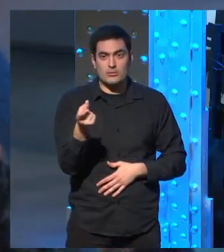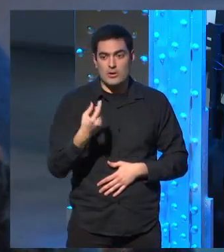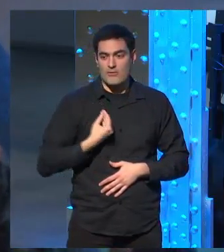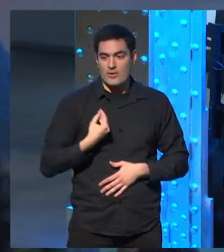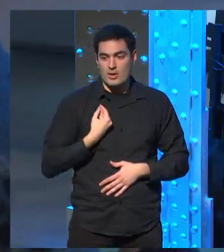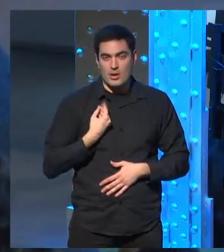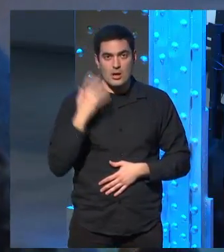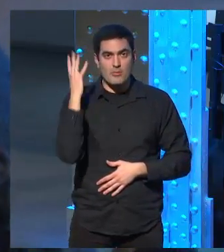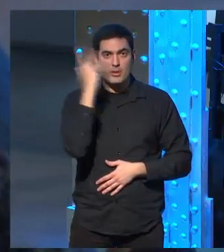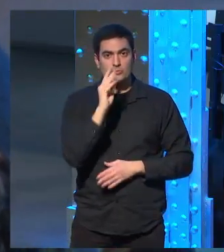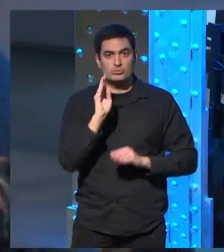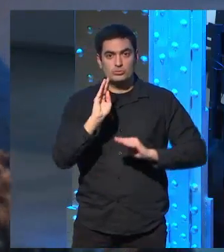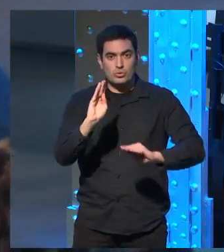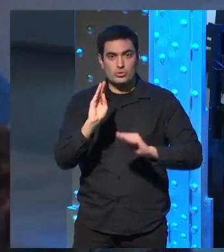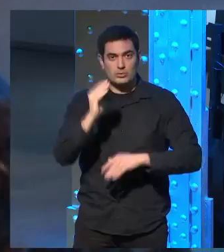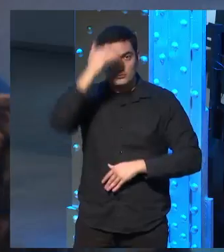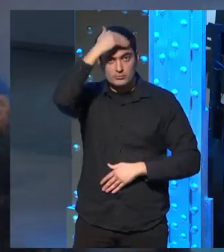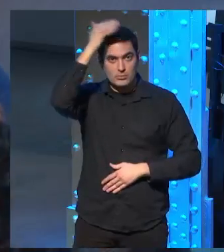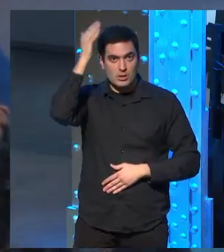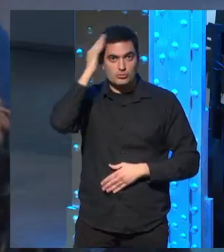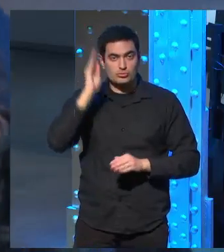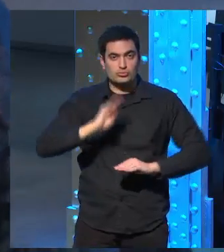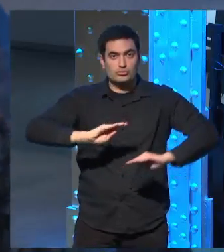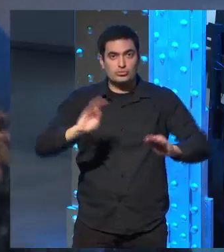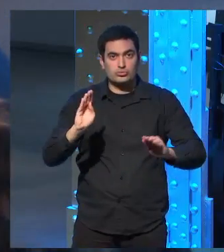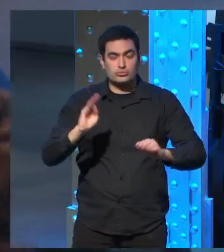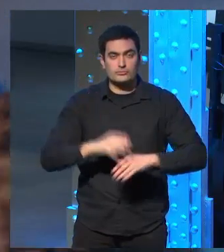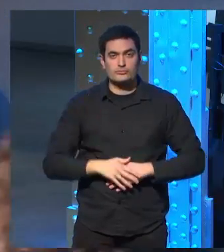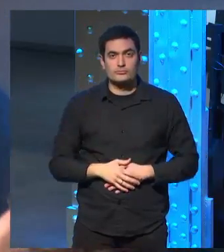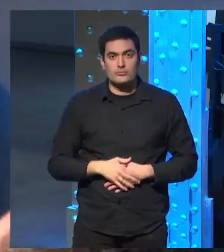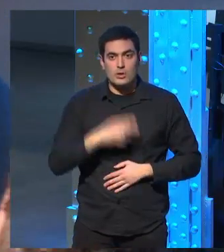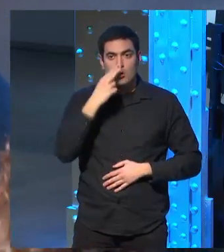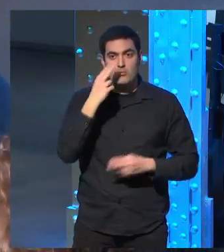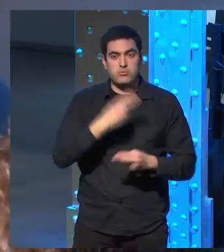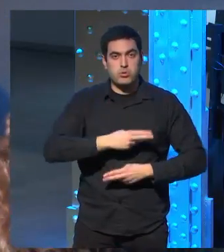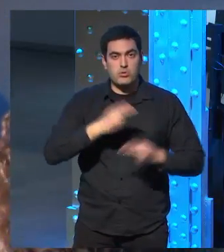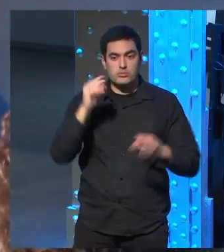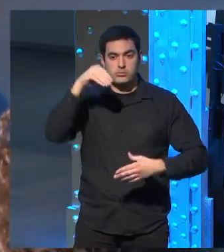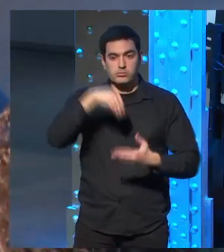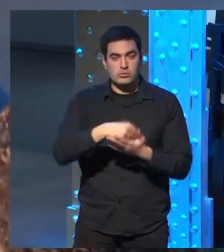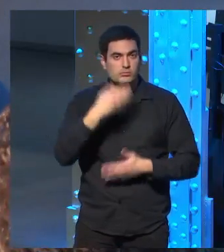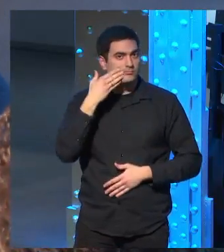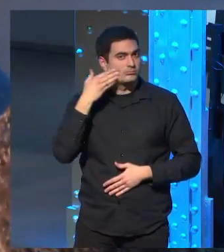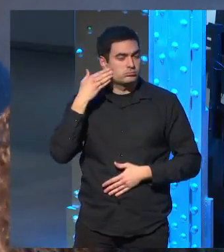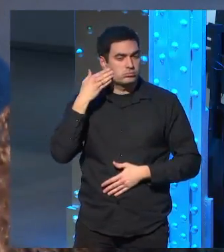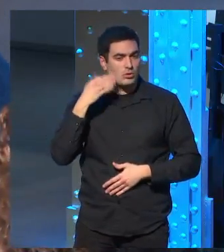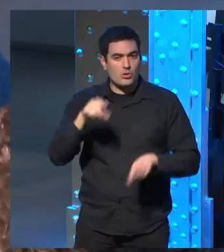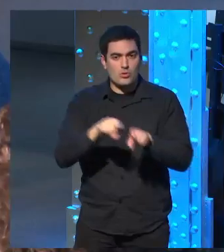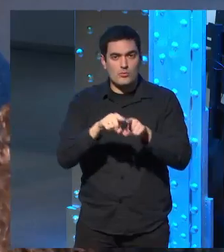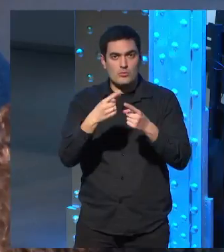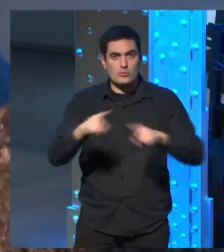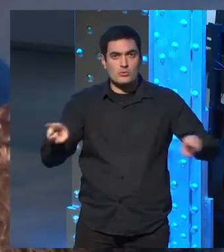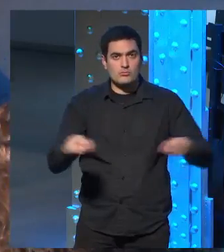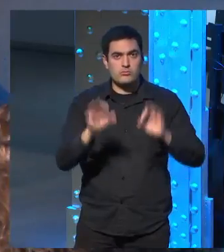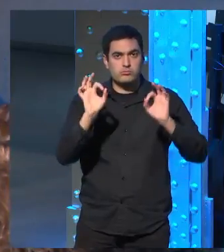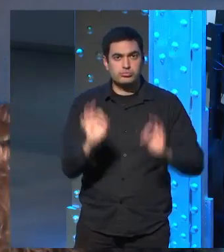vida americana de Béla Bartók, ¿no? Su posición pública, ¿no? Su dignidad como músico,